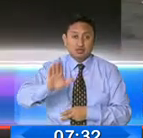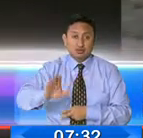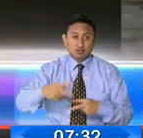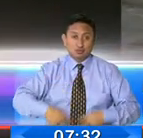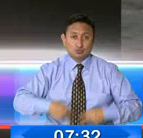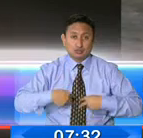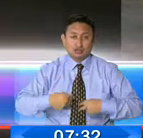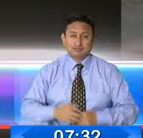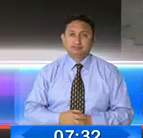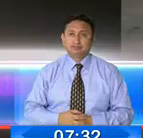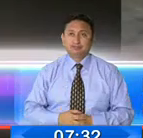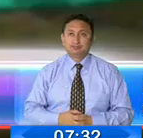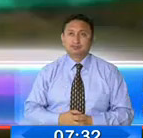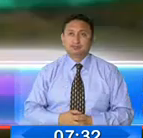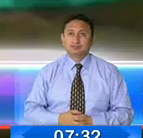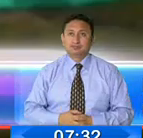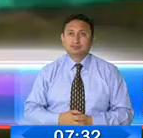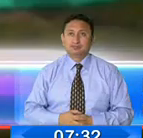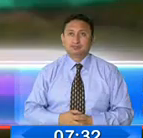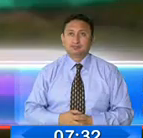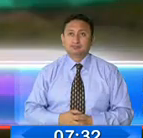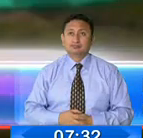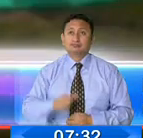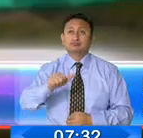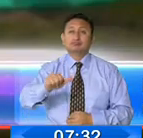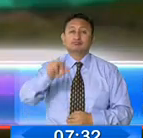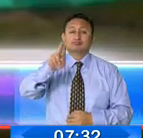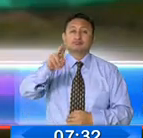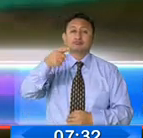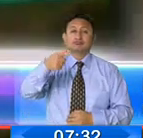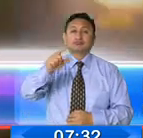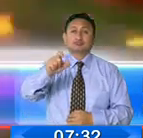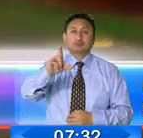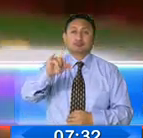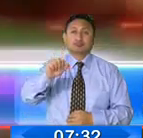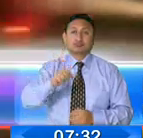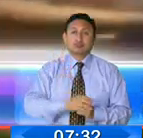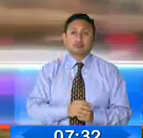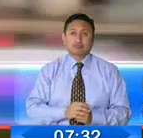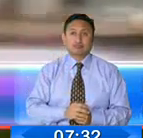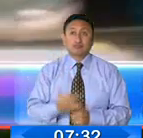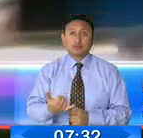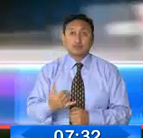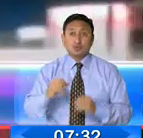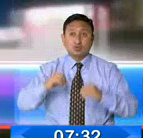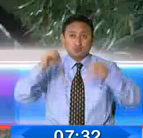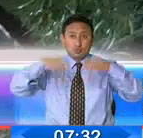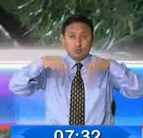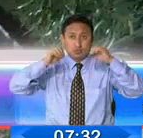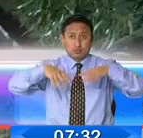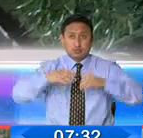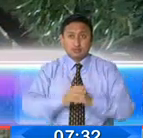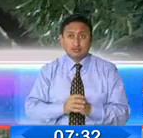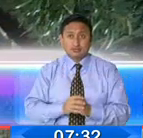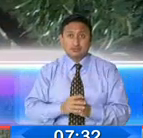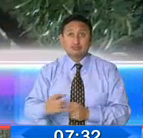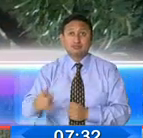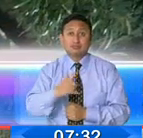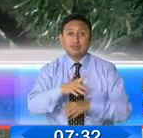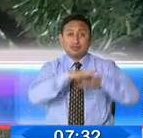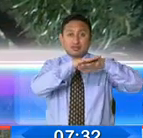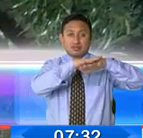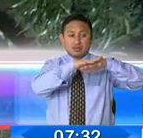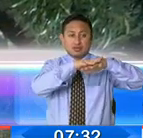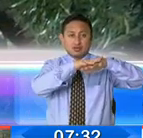moradores. En la Argelia Baja, al sur de Quito, las fuertes lluvias provocaron el deslizamiento de